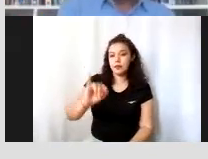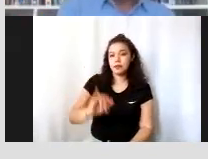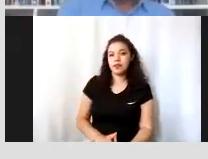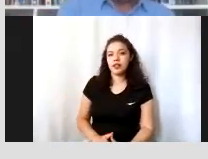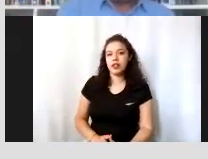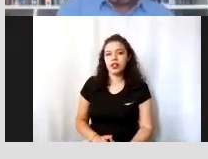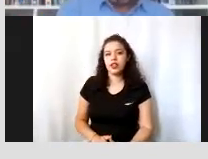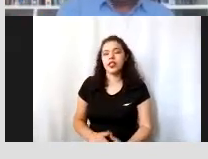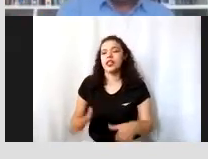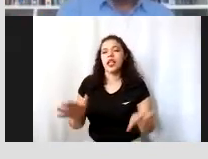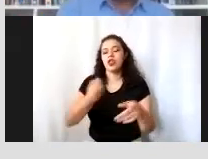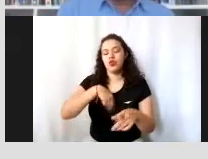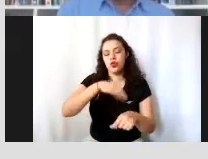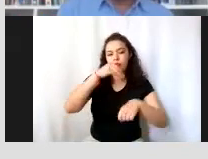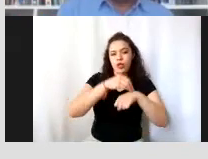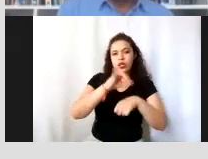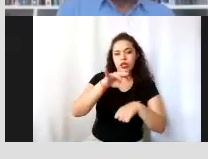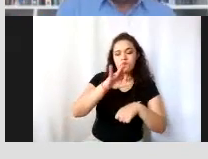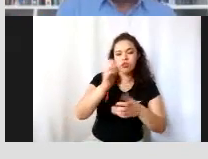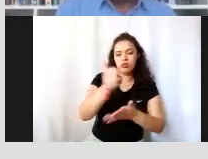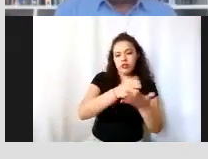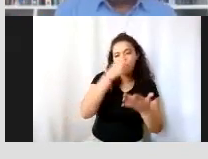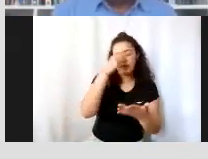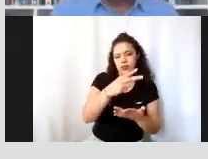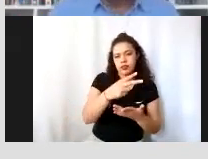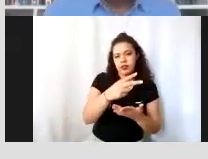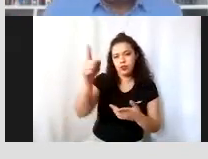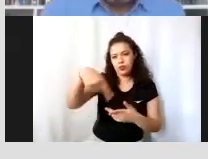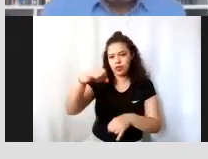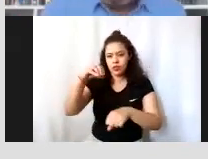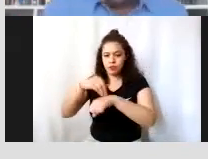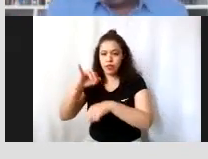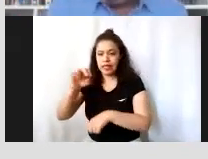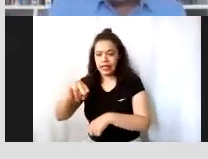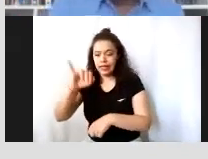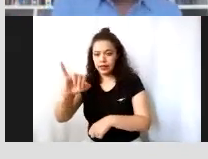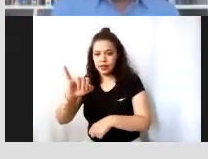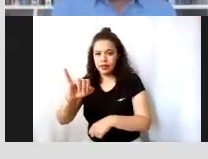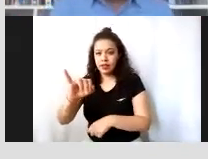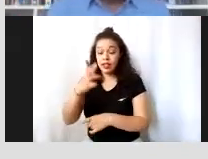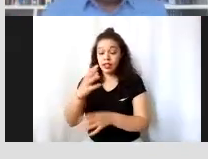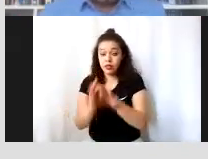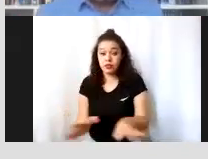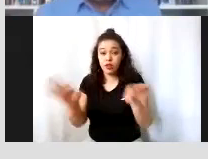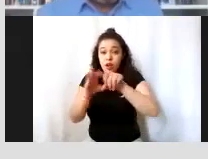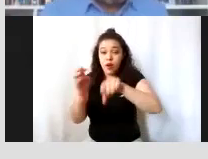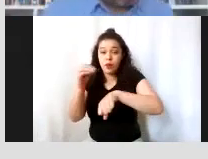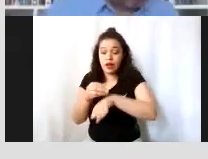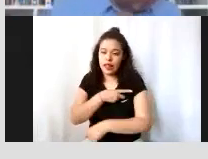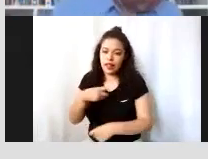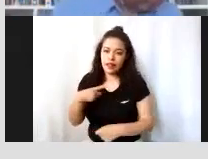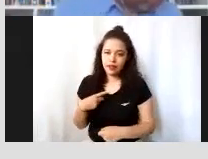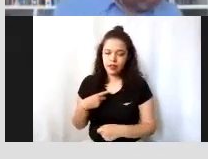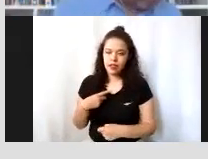el Info Ciudad de México, ustedes pongan el INAI. Esto es importantísimo. Deben de ponerlo. Ya les he dicho, si